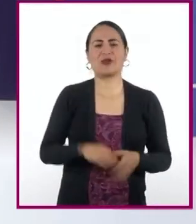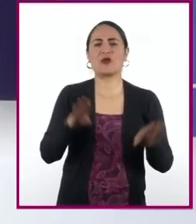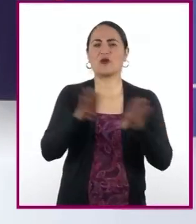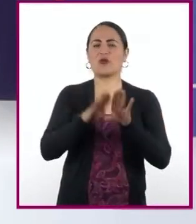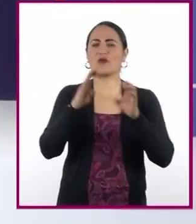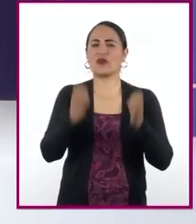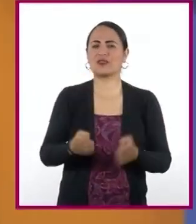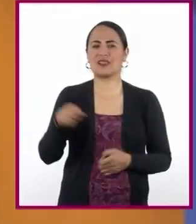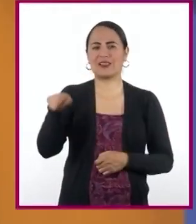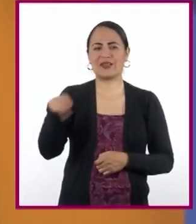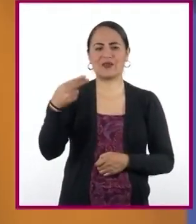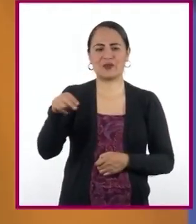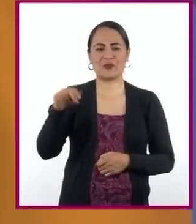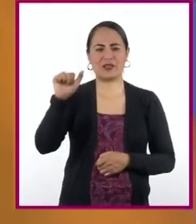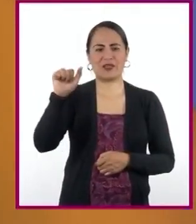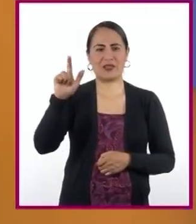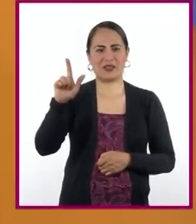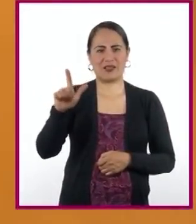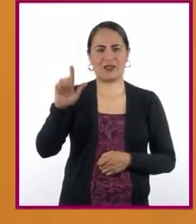profesor Alberto?